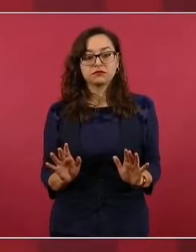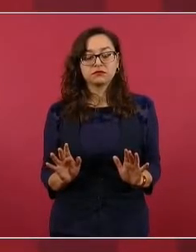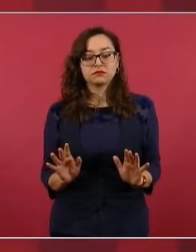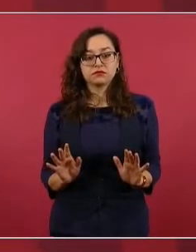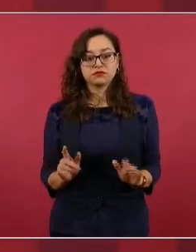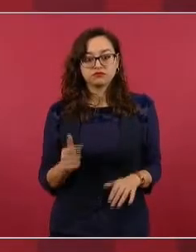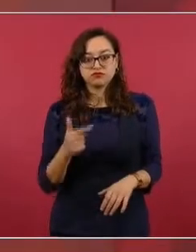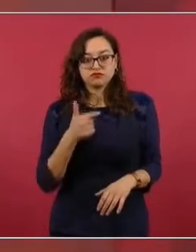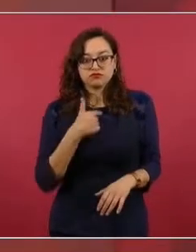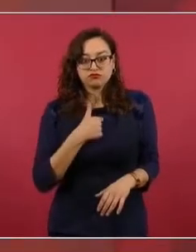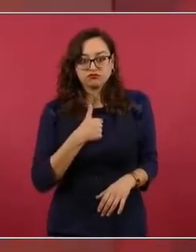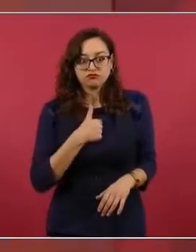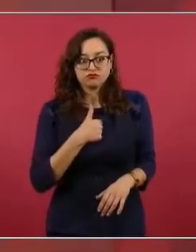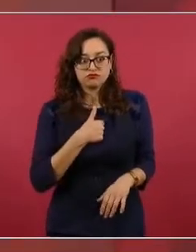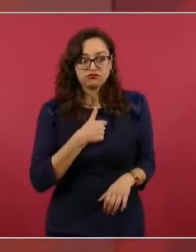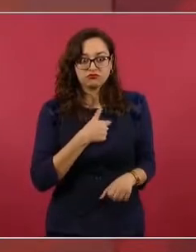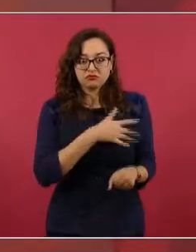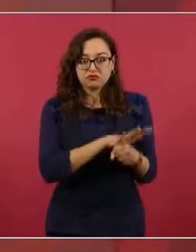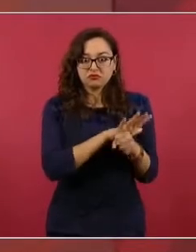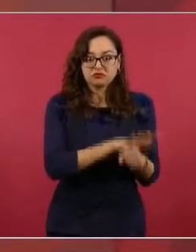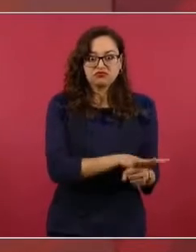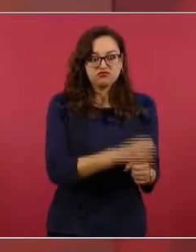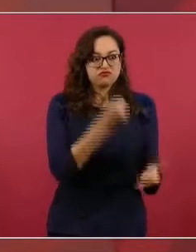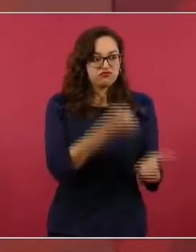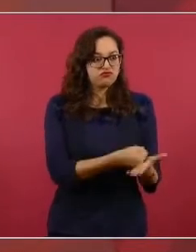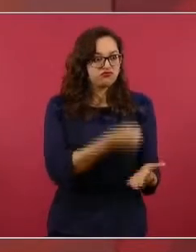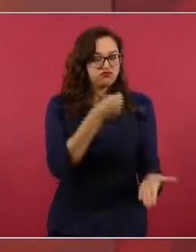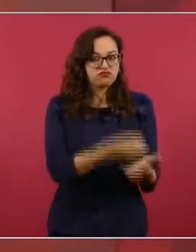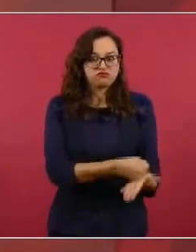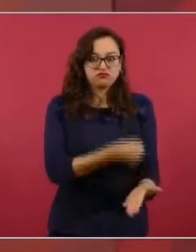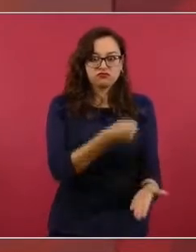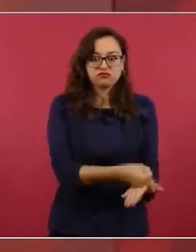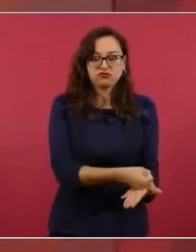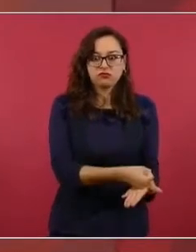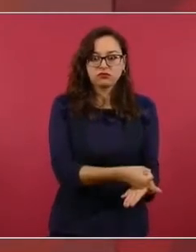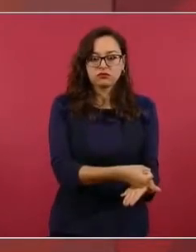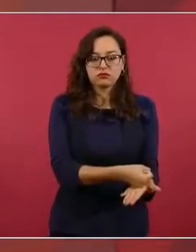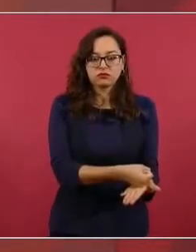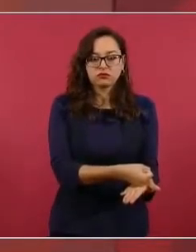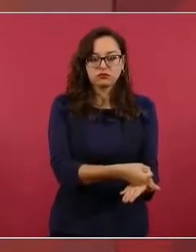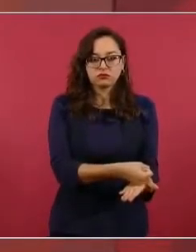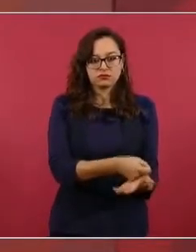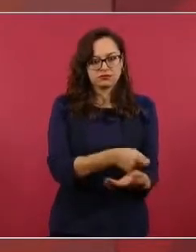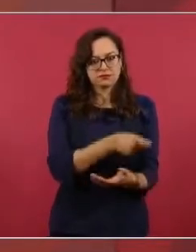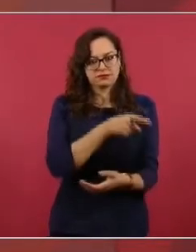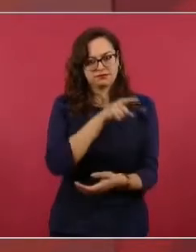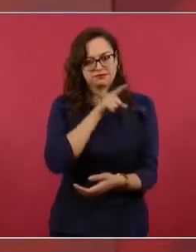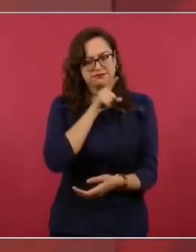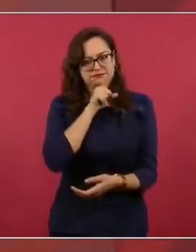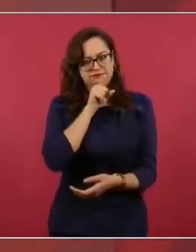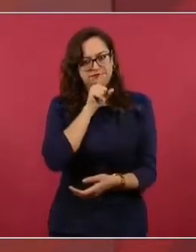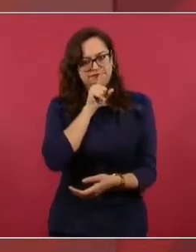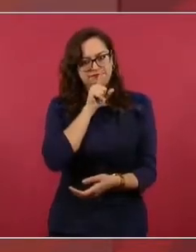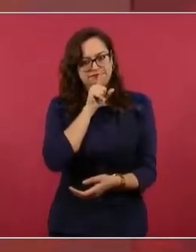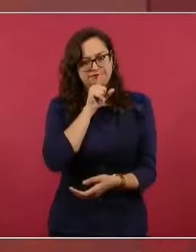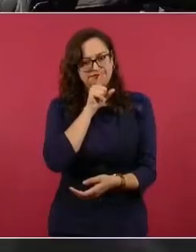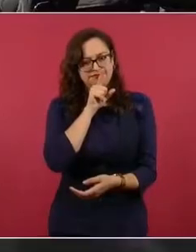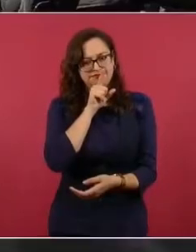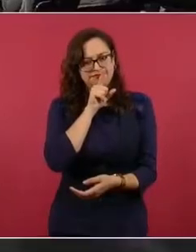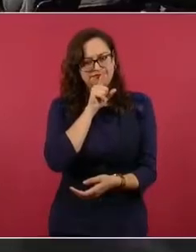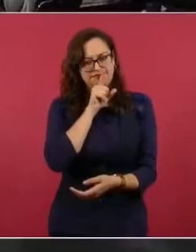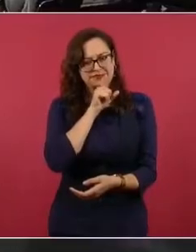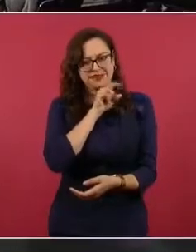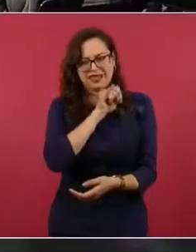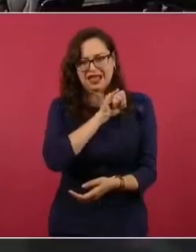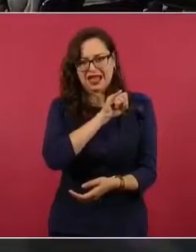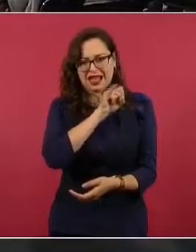solicitar que cumplan con ese compromiso a exigir de que modifiquen sus leyes, pues